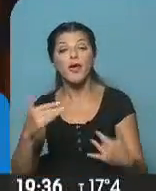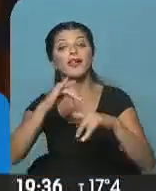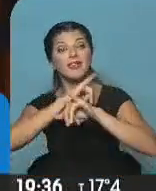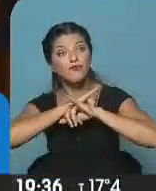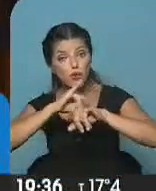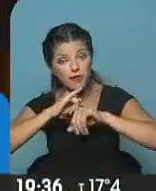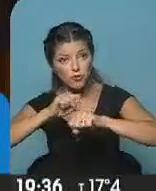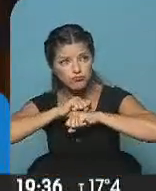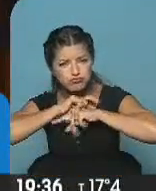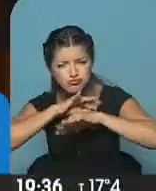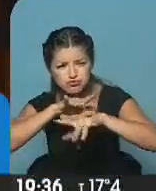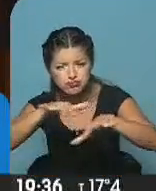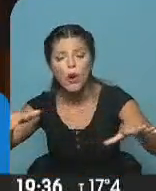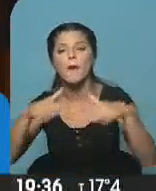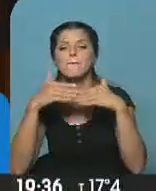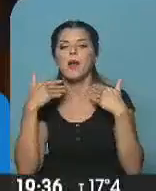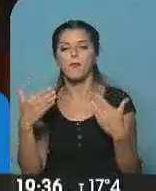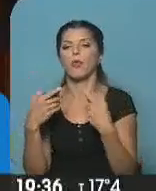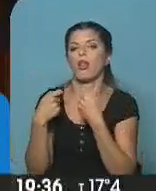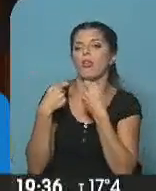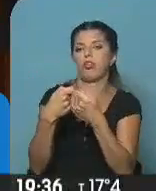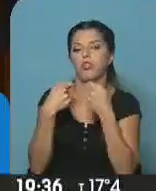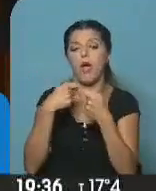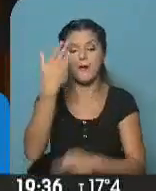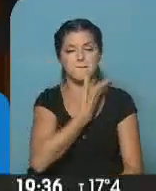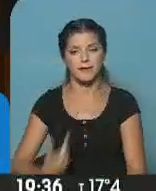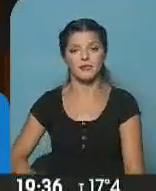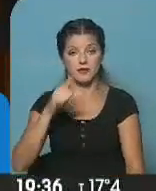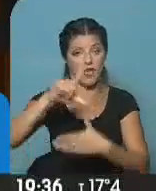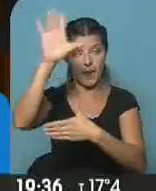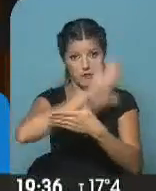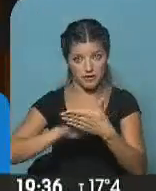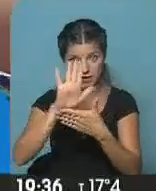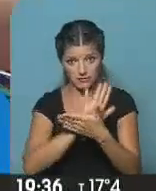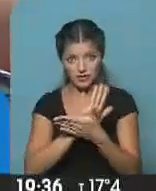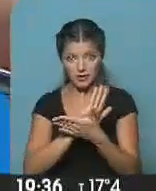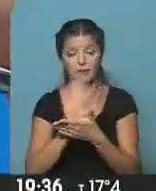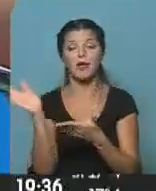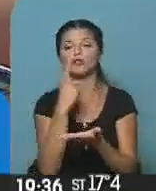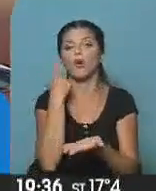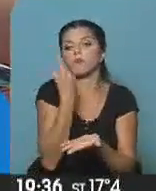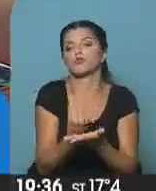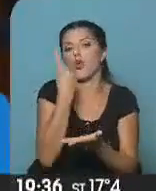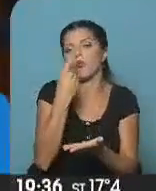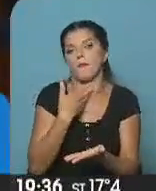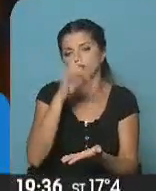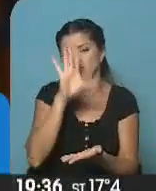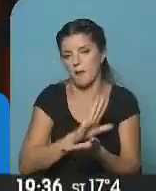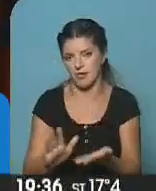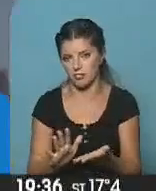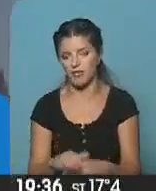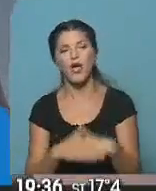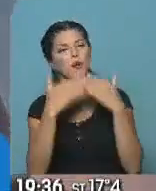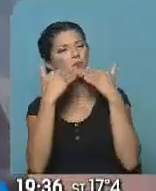poder generar más presión a los líderes de la región para que américa latina' hable con una sola voz está para muchísimas gracias muchísimas gracias a